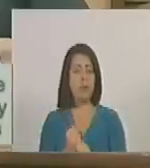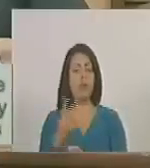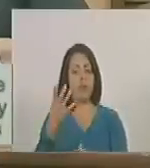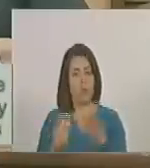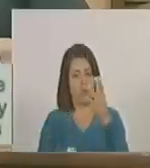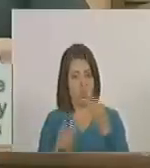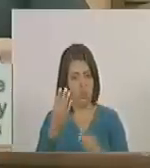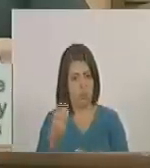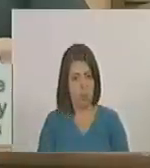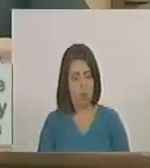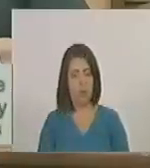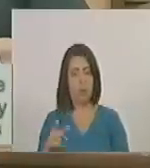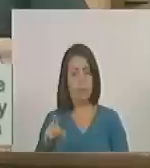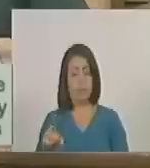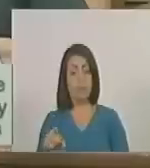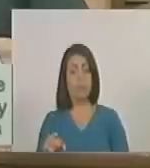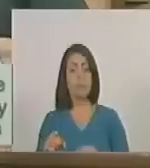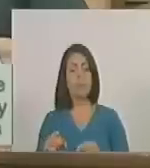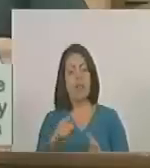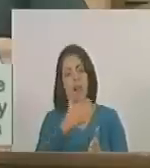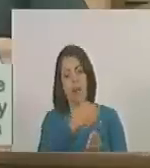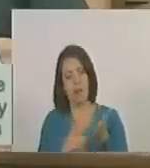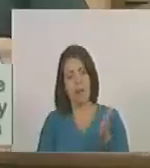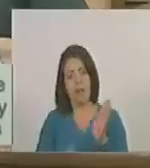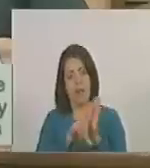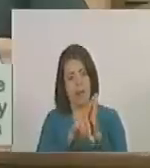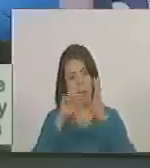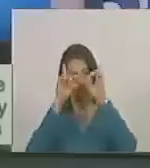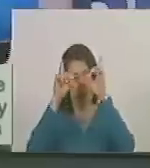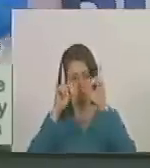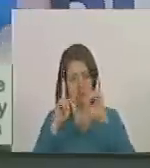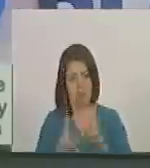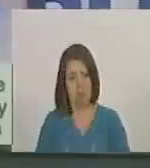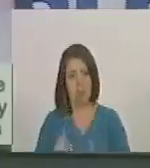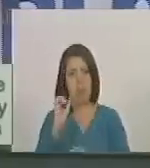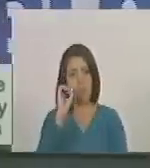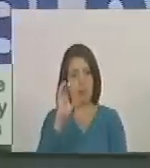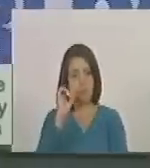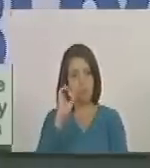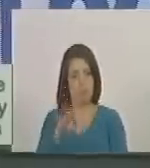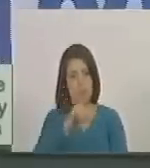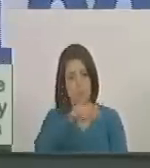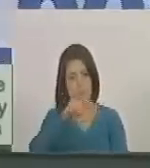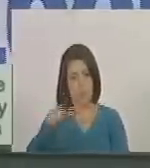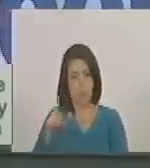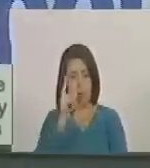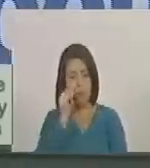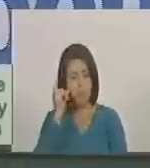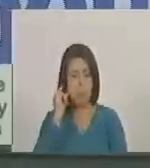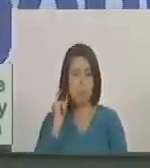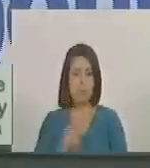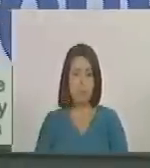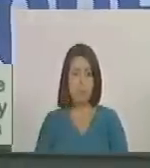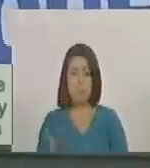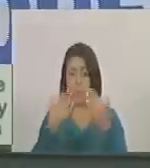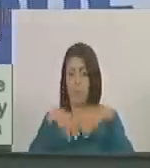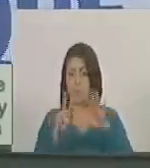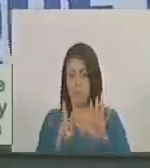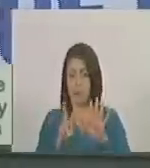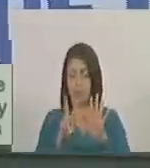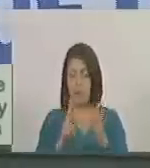Consejo Comunal y la instrumentación de las decisiones de la Asamblea de Ciudadanos y Ciudadanas.